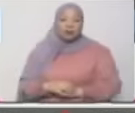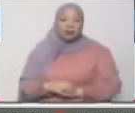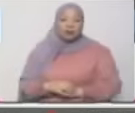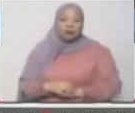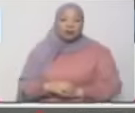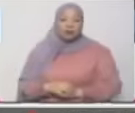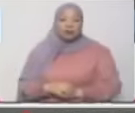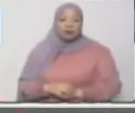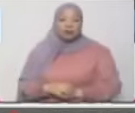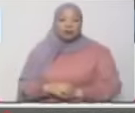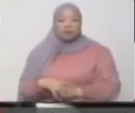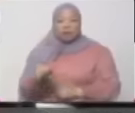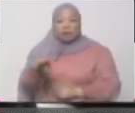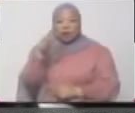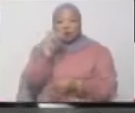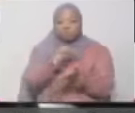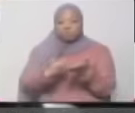Tomen nota.